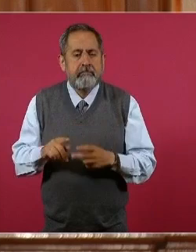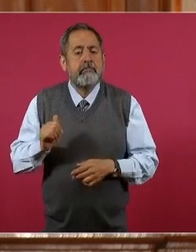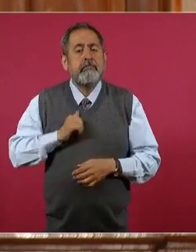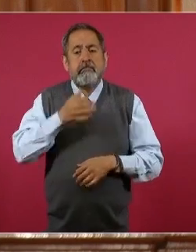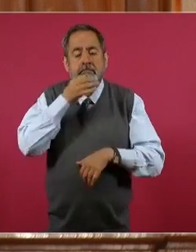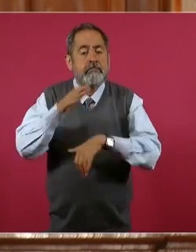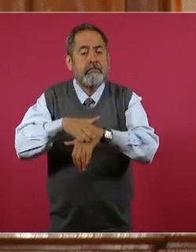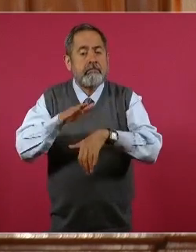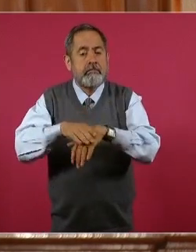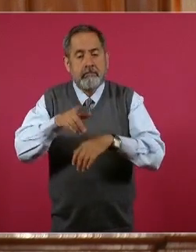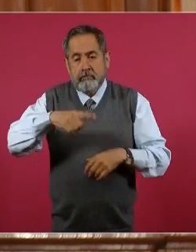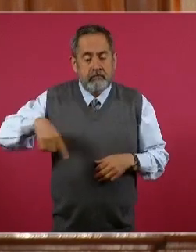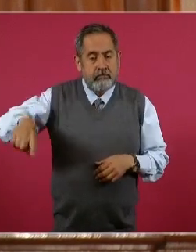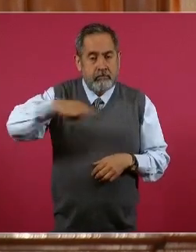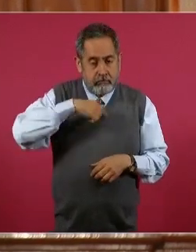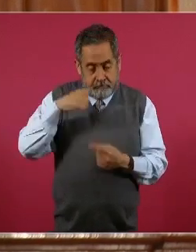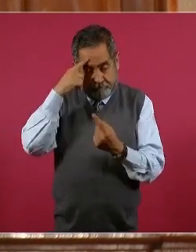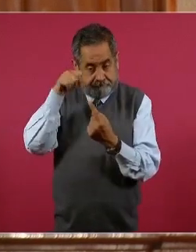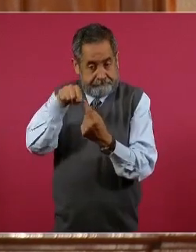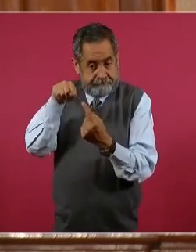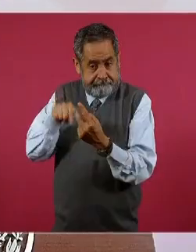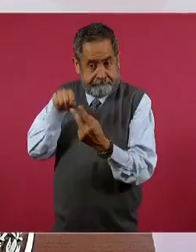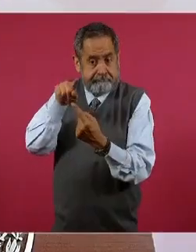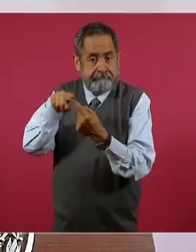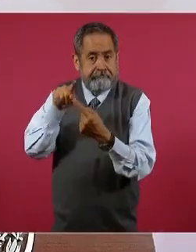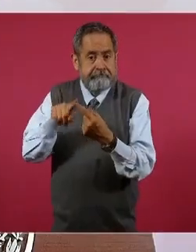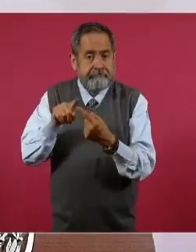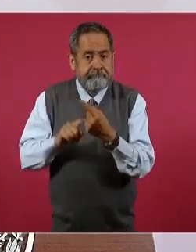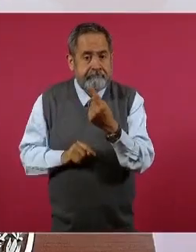Aprovecho para decir que tiene que ser el criterio